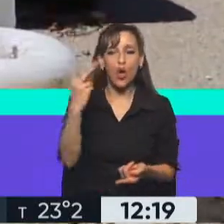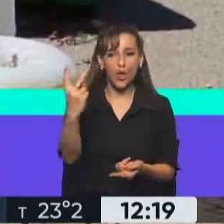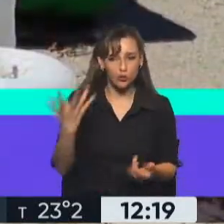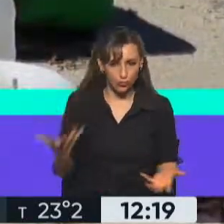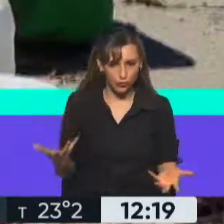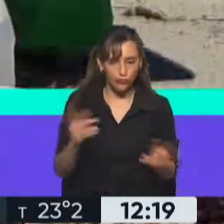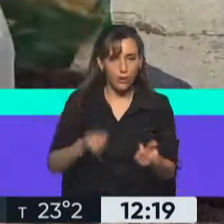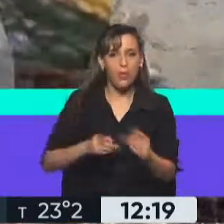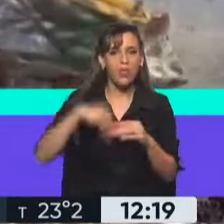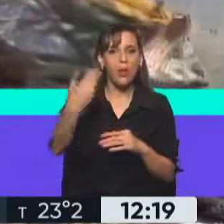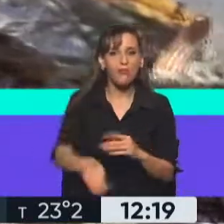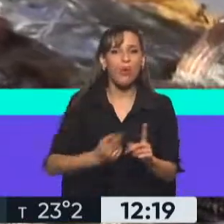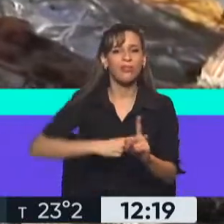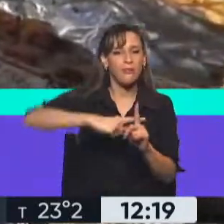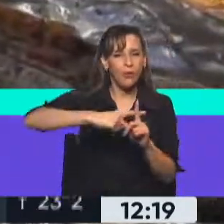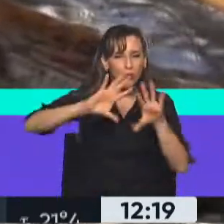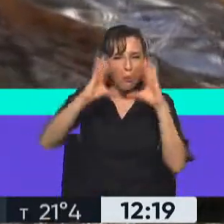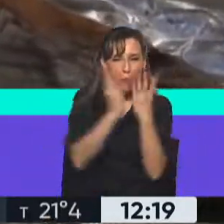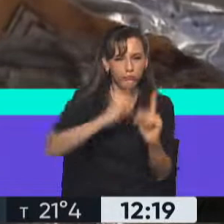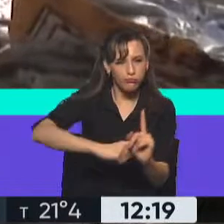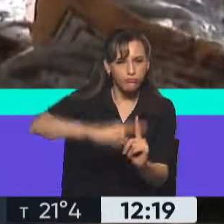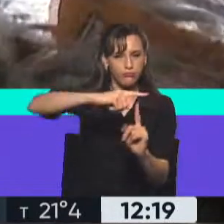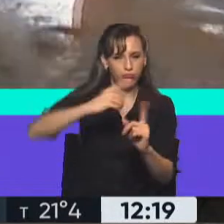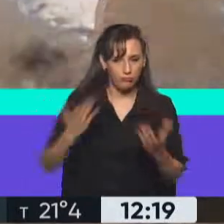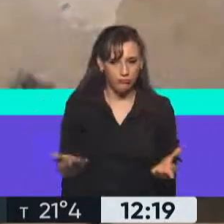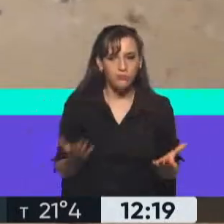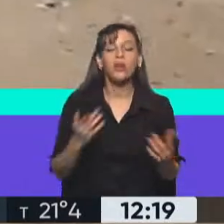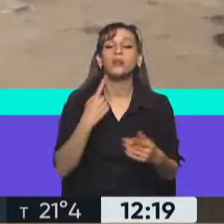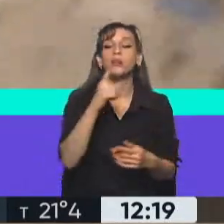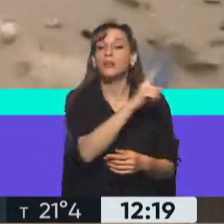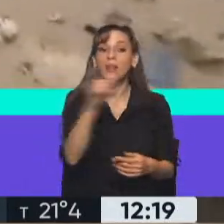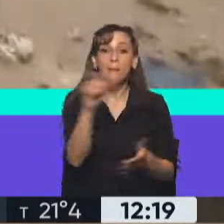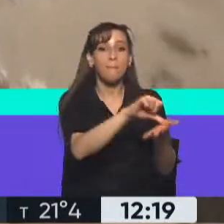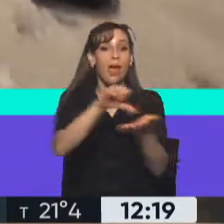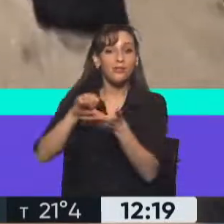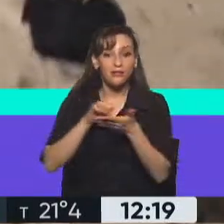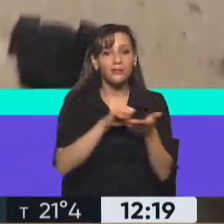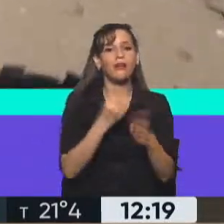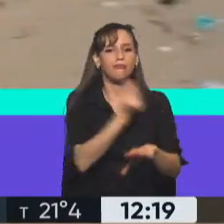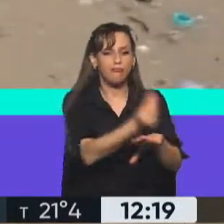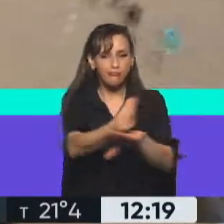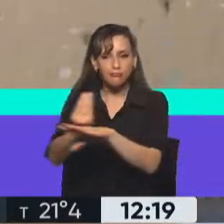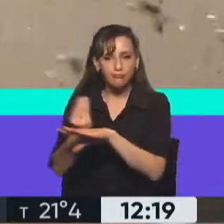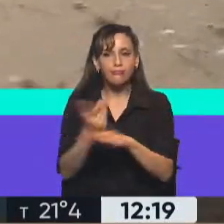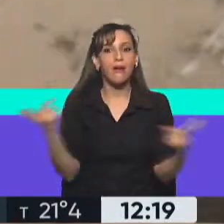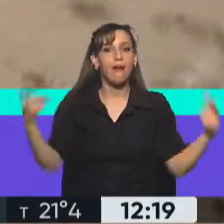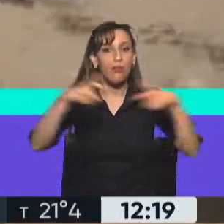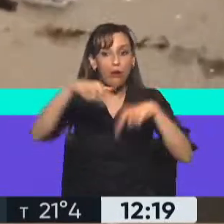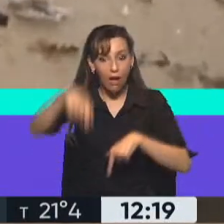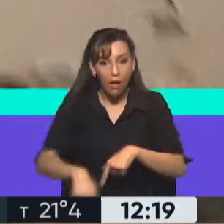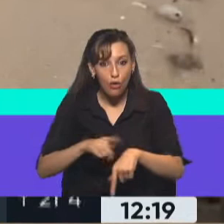invernadero si todo va bien los 100 países reunidos en nairobi podrían hacerlo que por